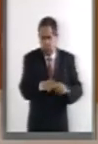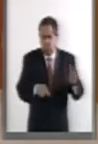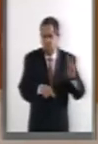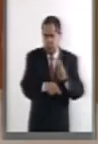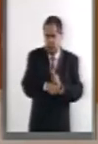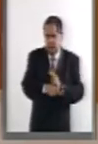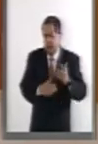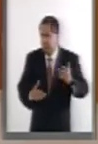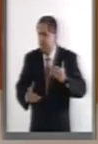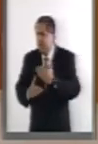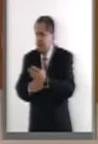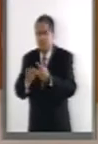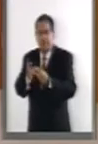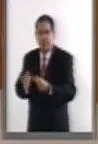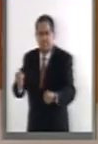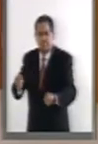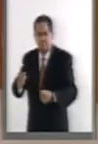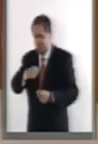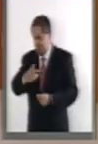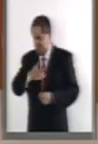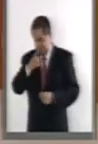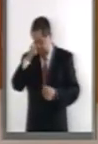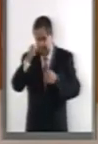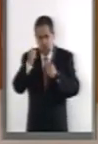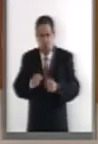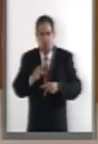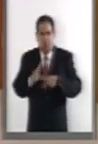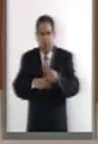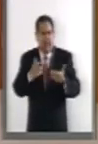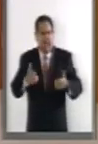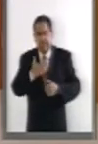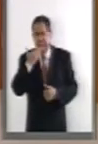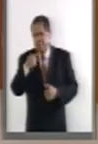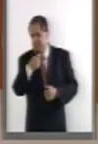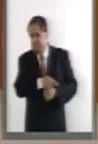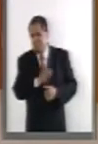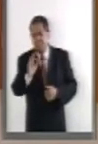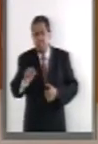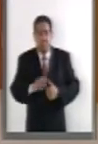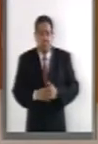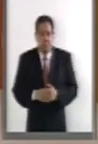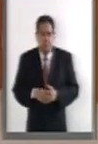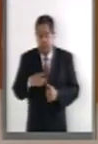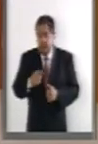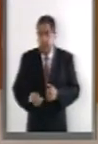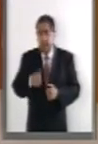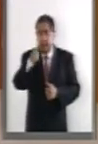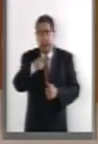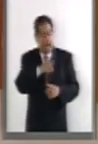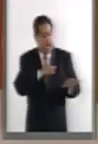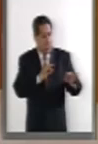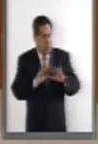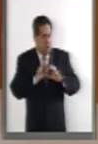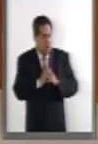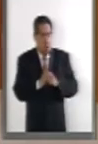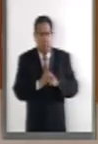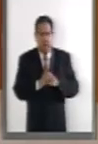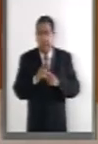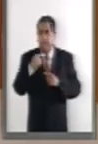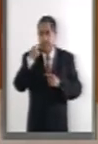problema. Y yo estoy contento y estoy seguro que van a hacer un buen papel. Este primer comité